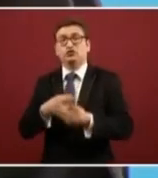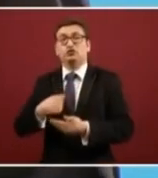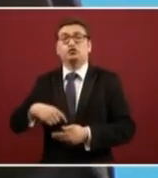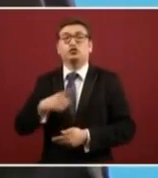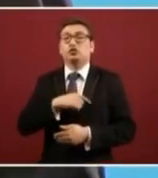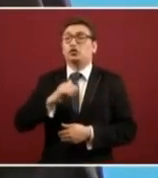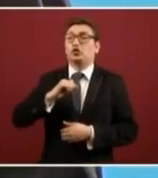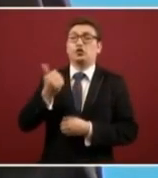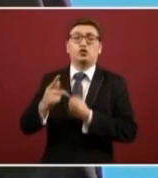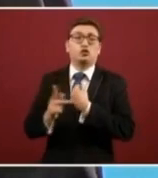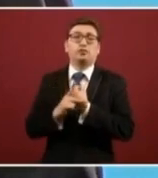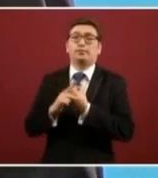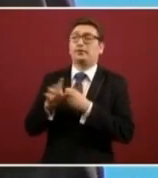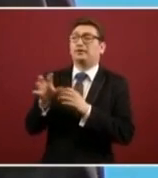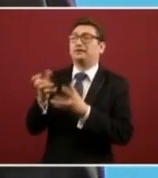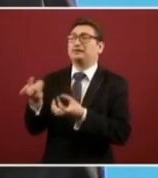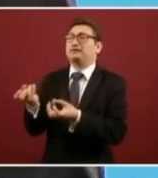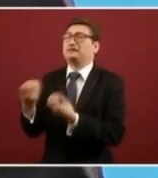dependencia